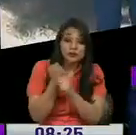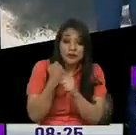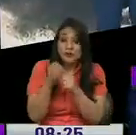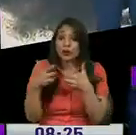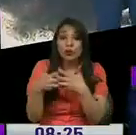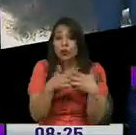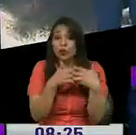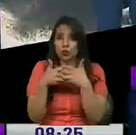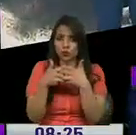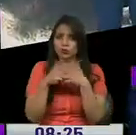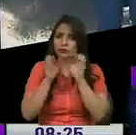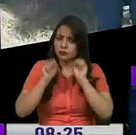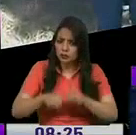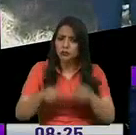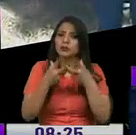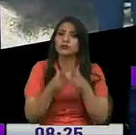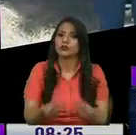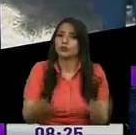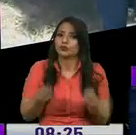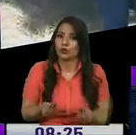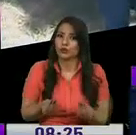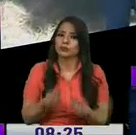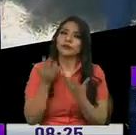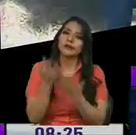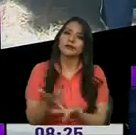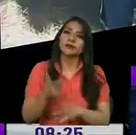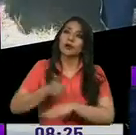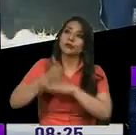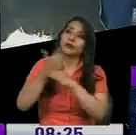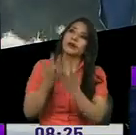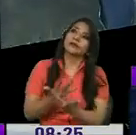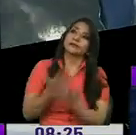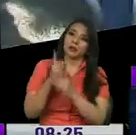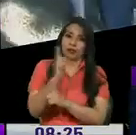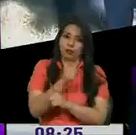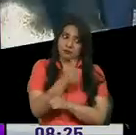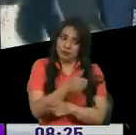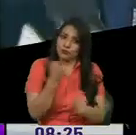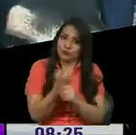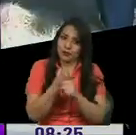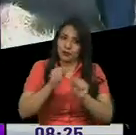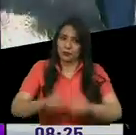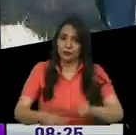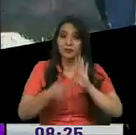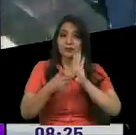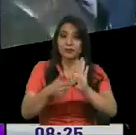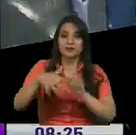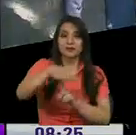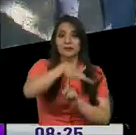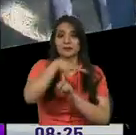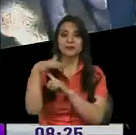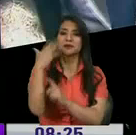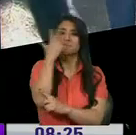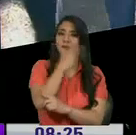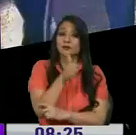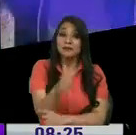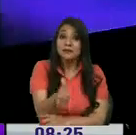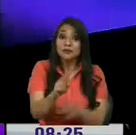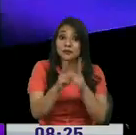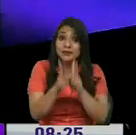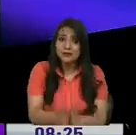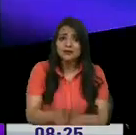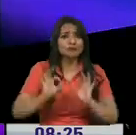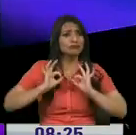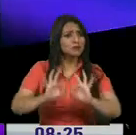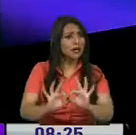se puede lograr y no solamente esperar a la autoridad. Andrea Orbe mostrando este sector de la ciudad donde los vecinos, ven ustedes, se